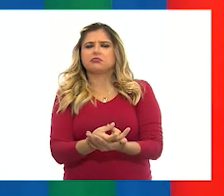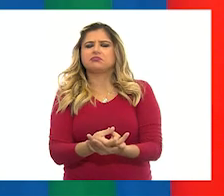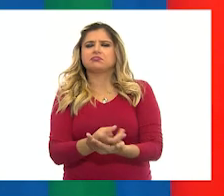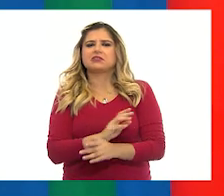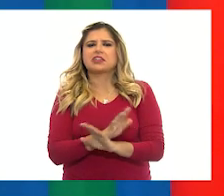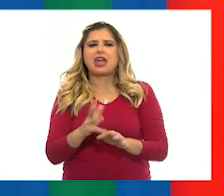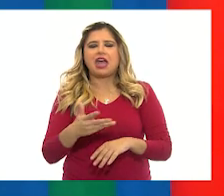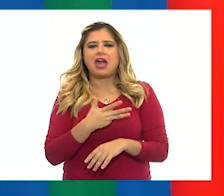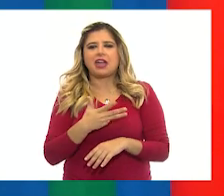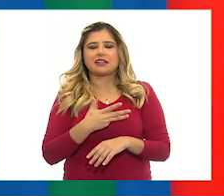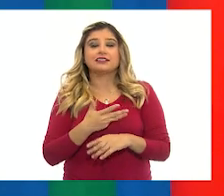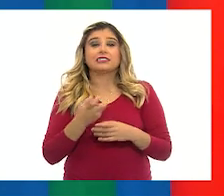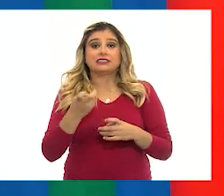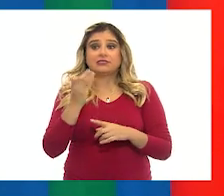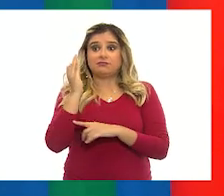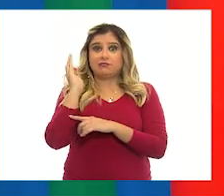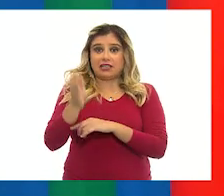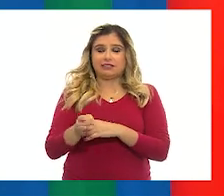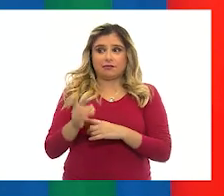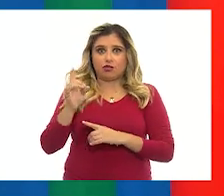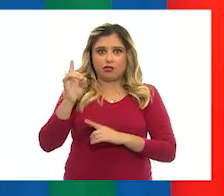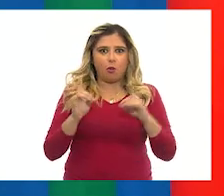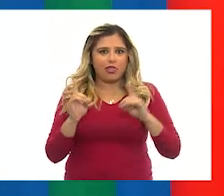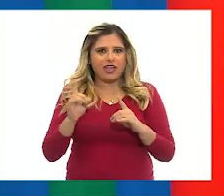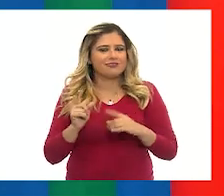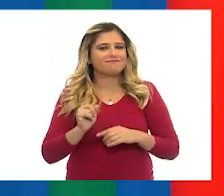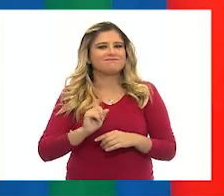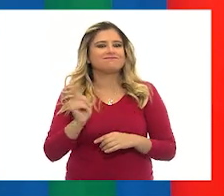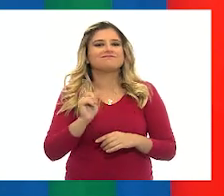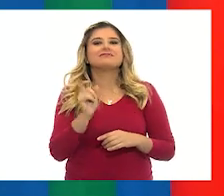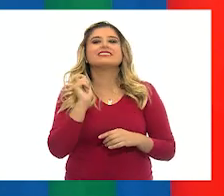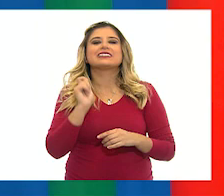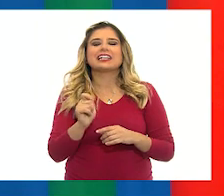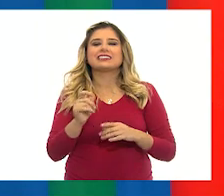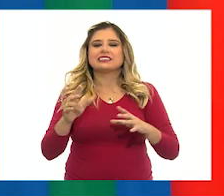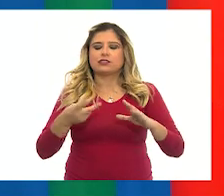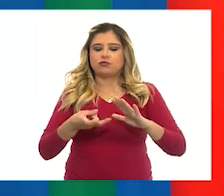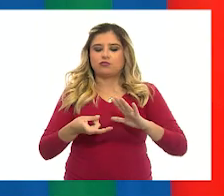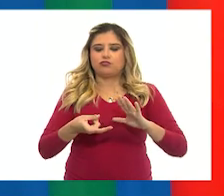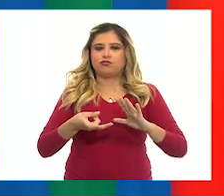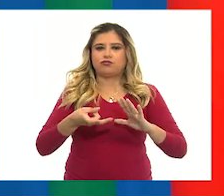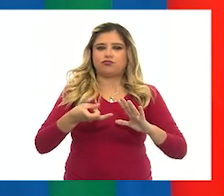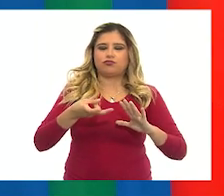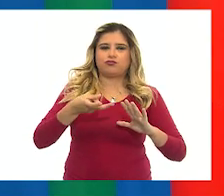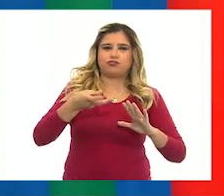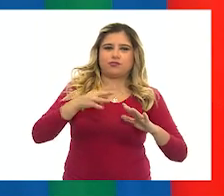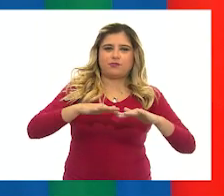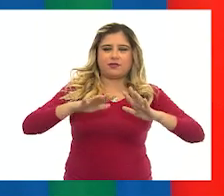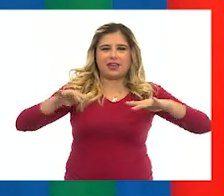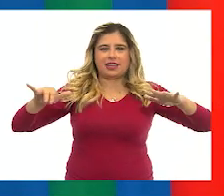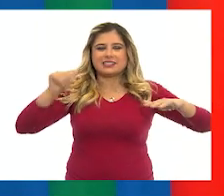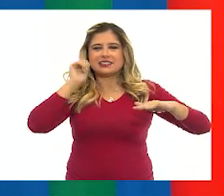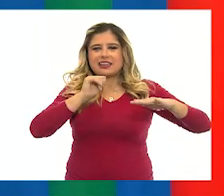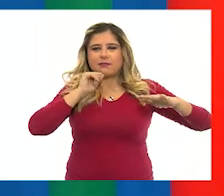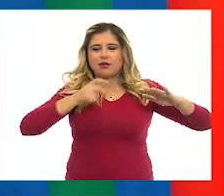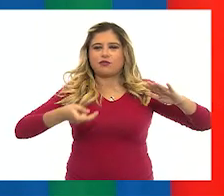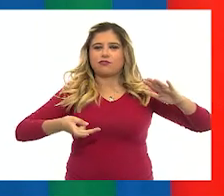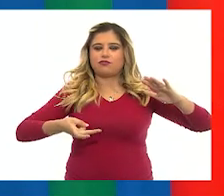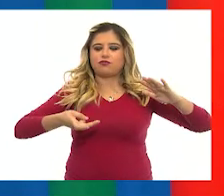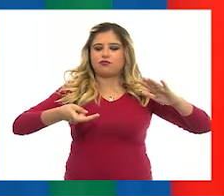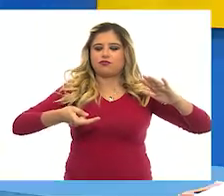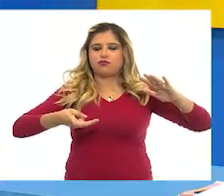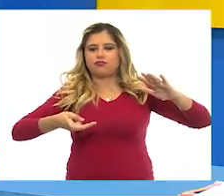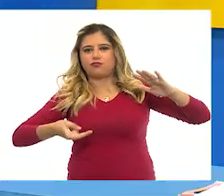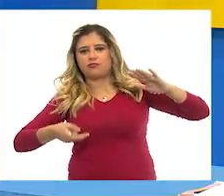cual nadie se atrevería a poner en tela de juicio, pues a causa de la gravedad, en una alberca vacía uno siempre estará en el